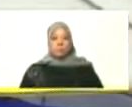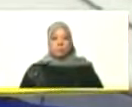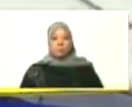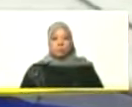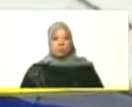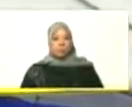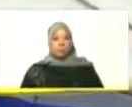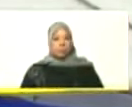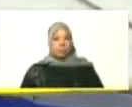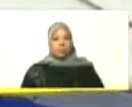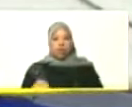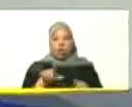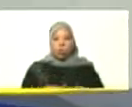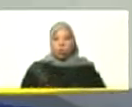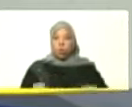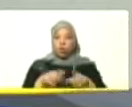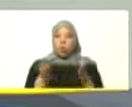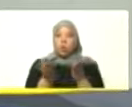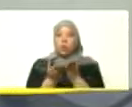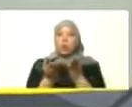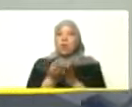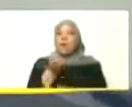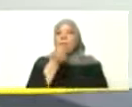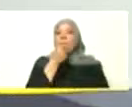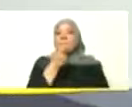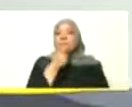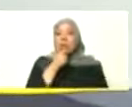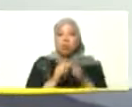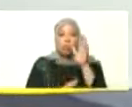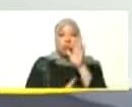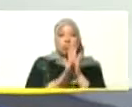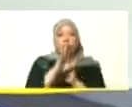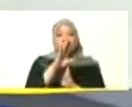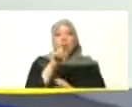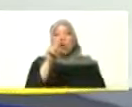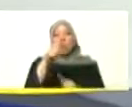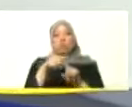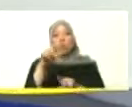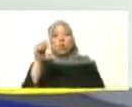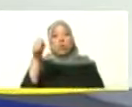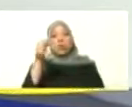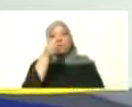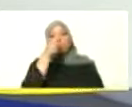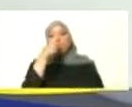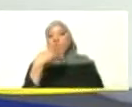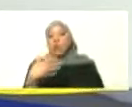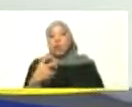centro educativo que está creciendo, gracias al 1x10, que